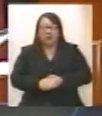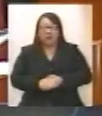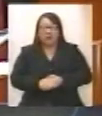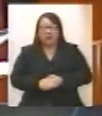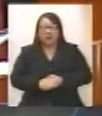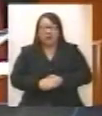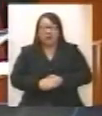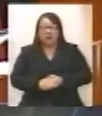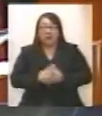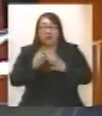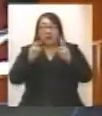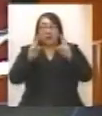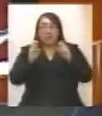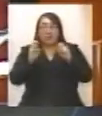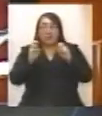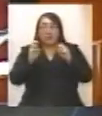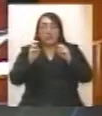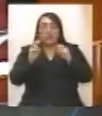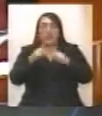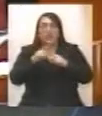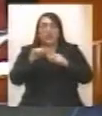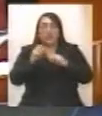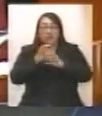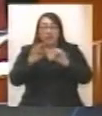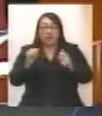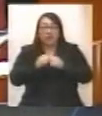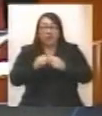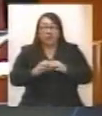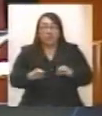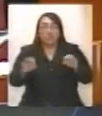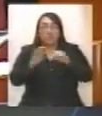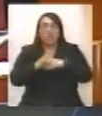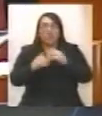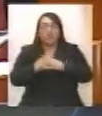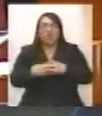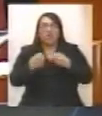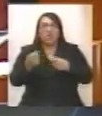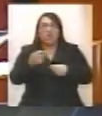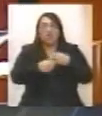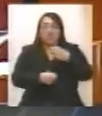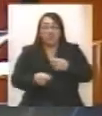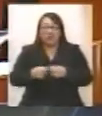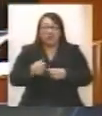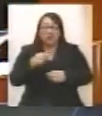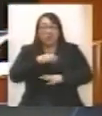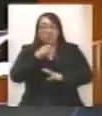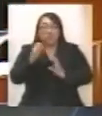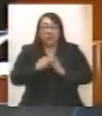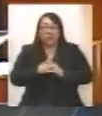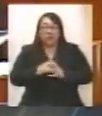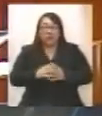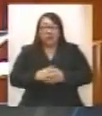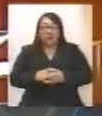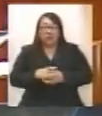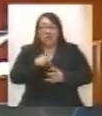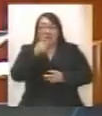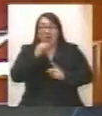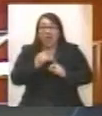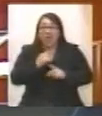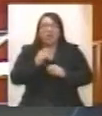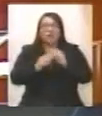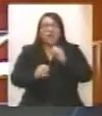Criterios técnicos de elegibilidad y priorización para la asignación de inversiones a proyectos en agua